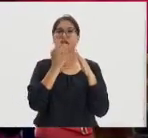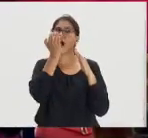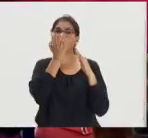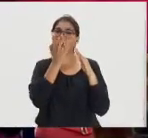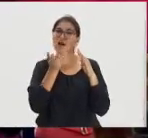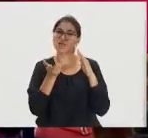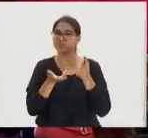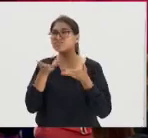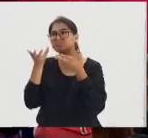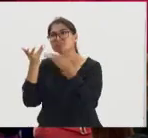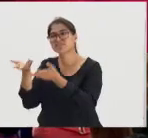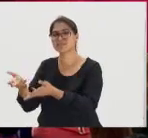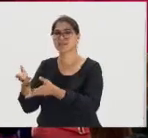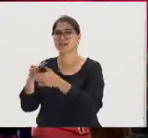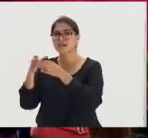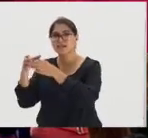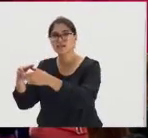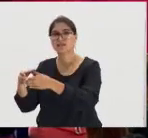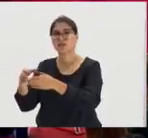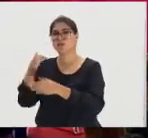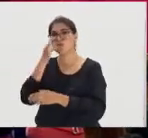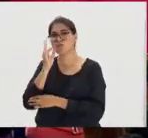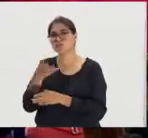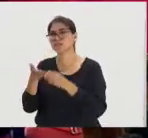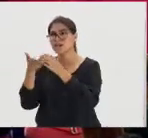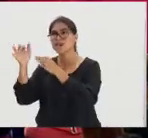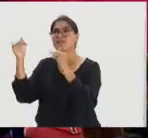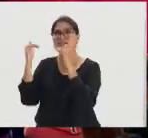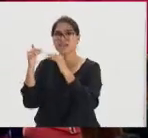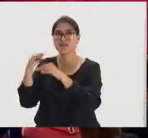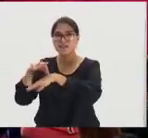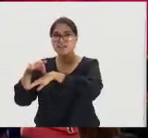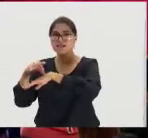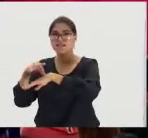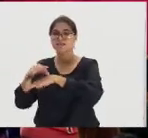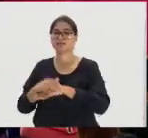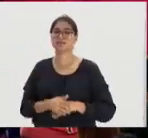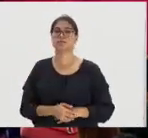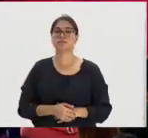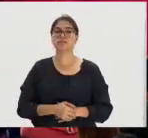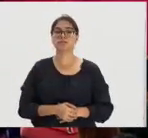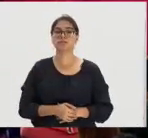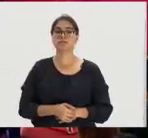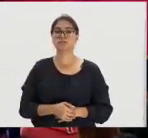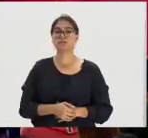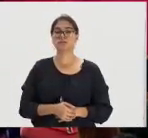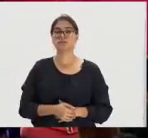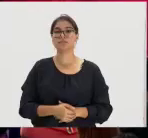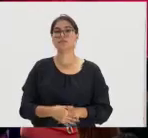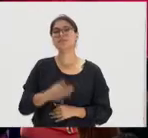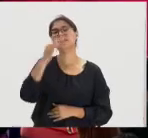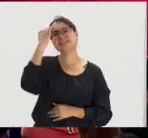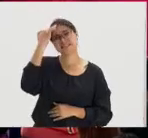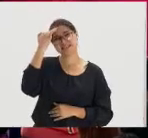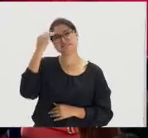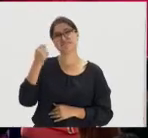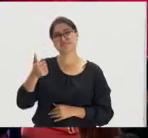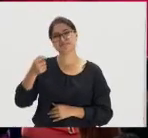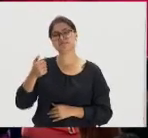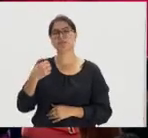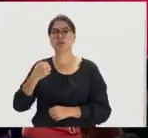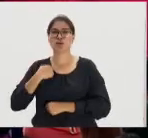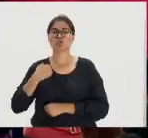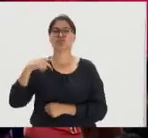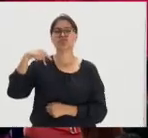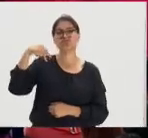un refresco, invítelos un café, si ellos son humanos también y tienen familia. Yo les voy a dar un dato ridículo. ¿Saben que los señores que andan caminando de la Fuerza Armada hoy